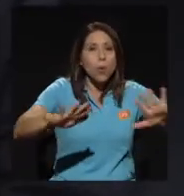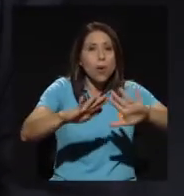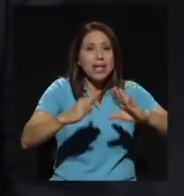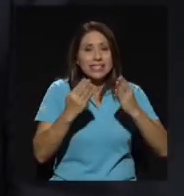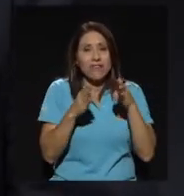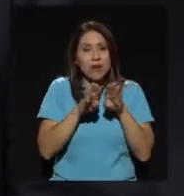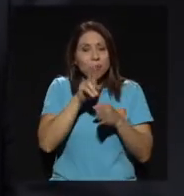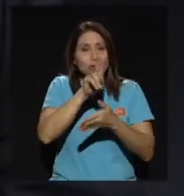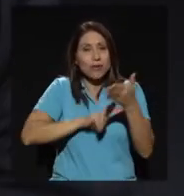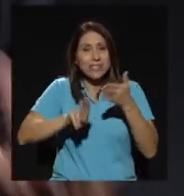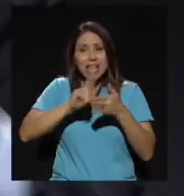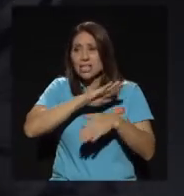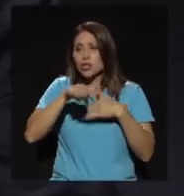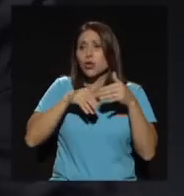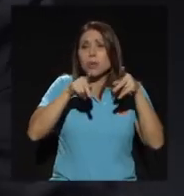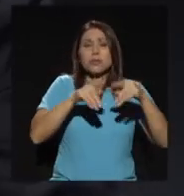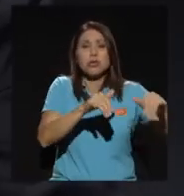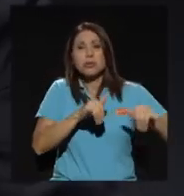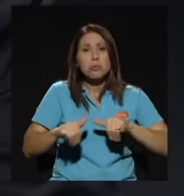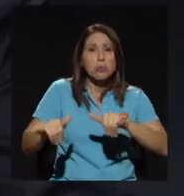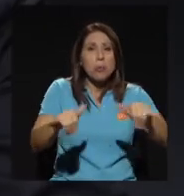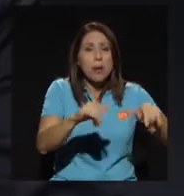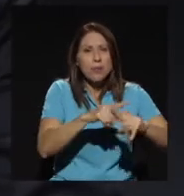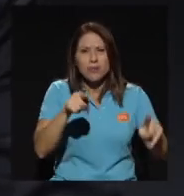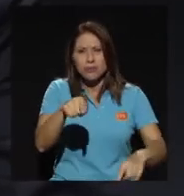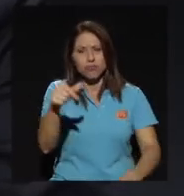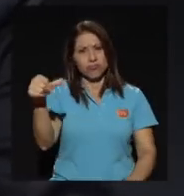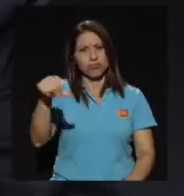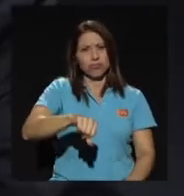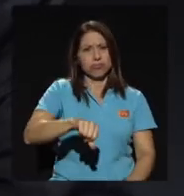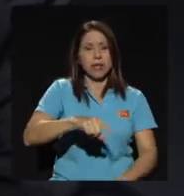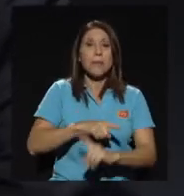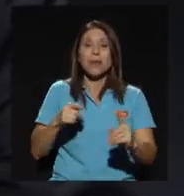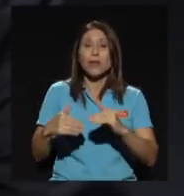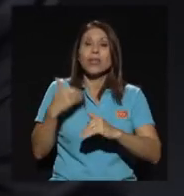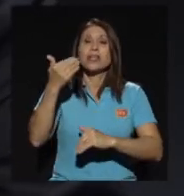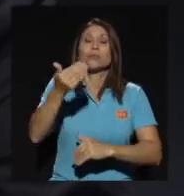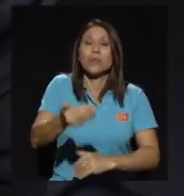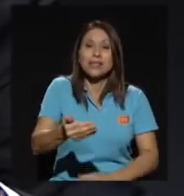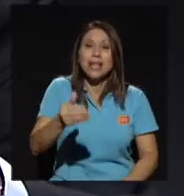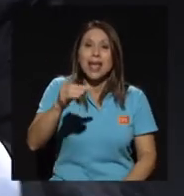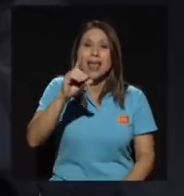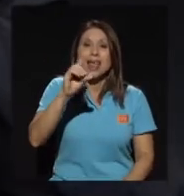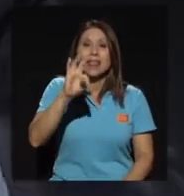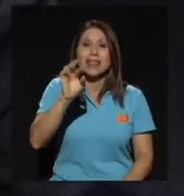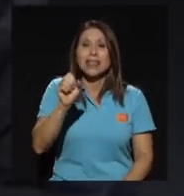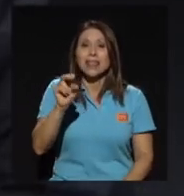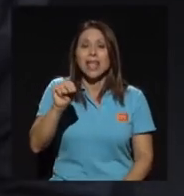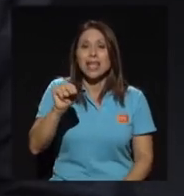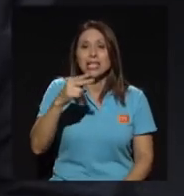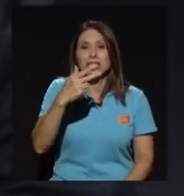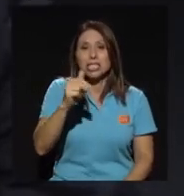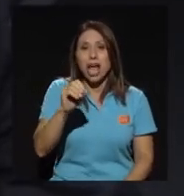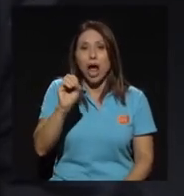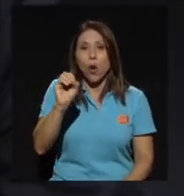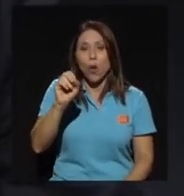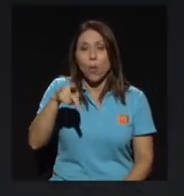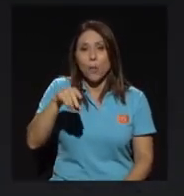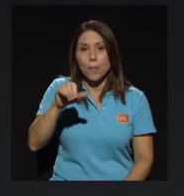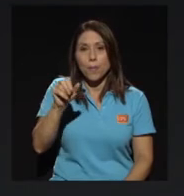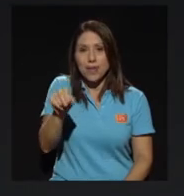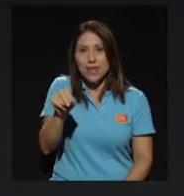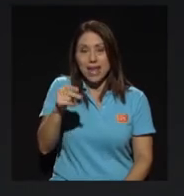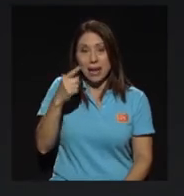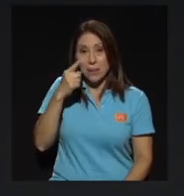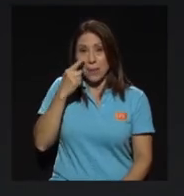fracasó pero después vino den xiaoping que es el padre de la industrialización china y tal